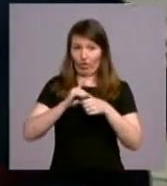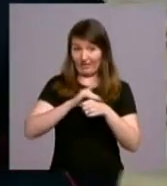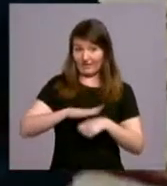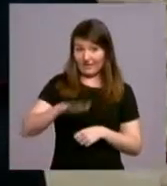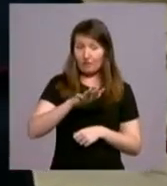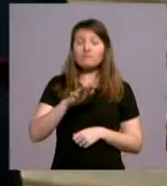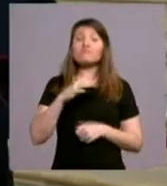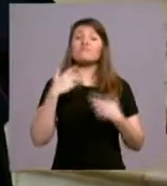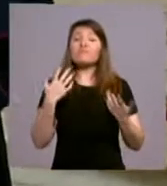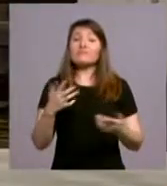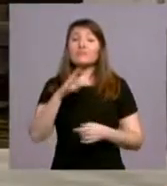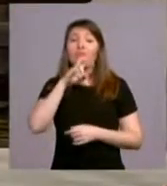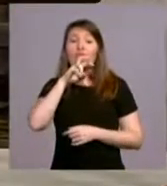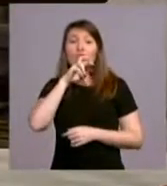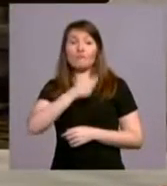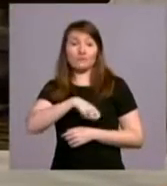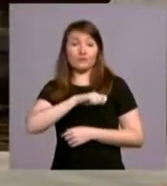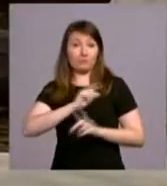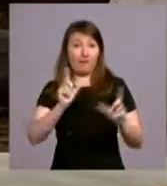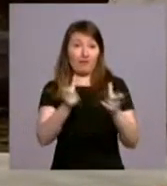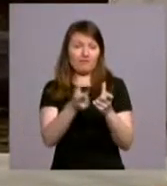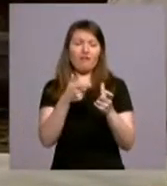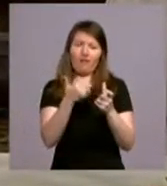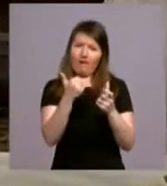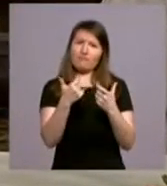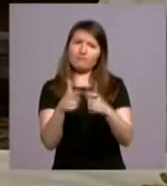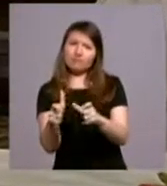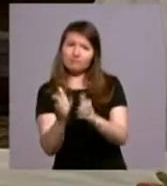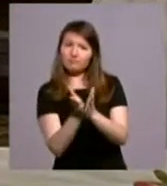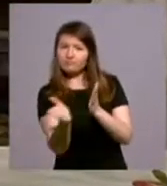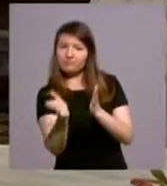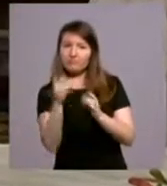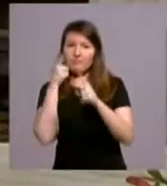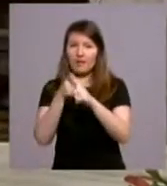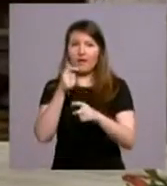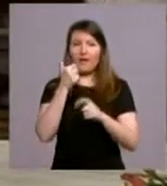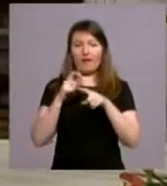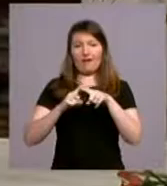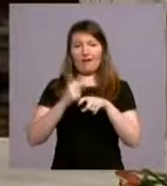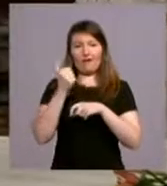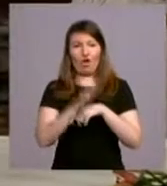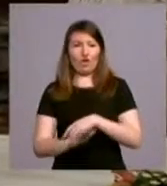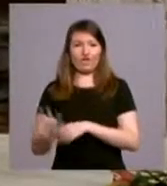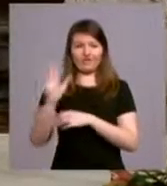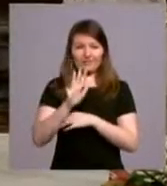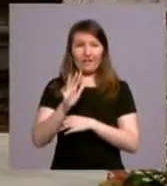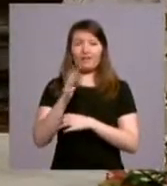Episcopal Española cuenta con un departamento de atención pastoral a los católicos orientales y en el año 2003